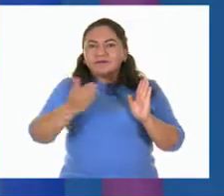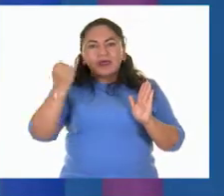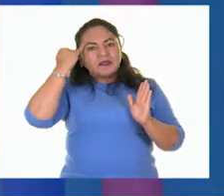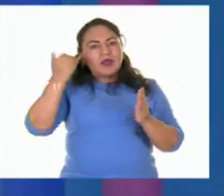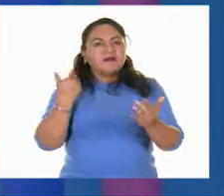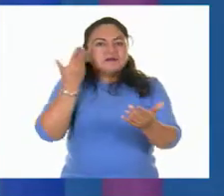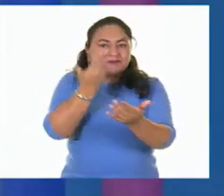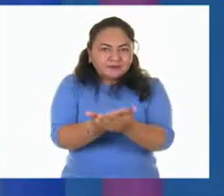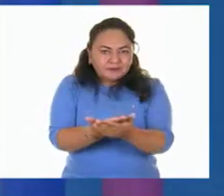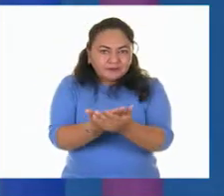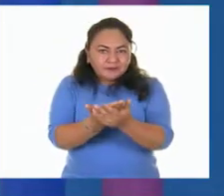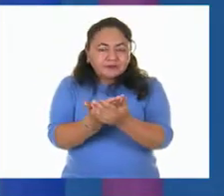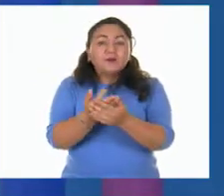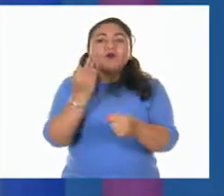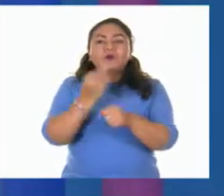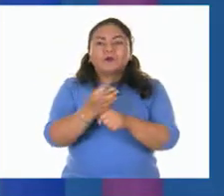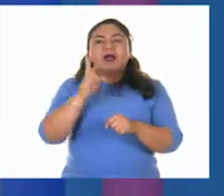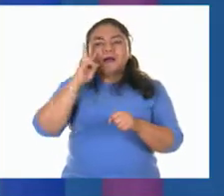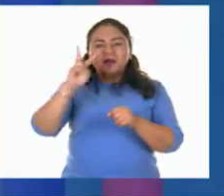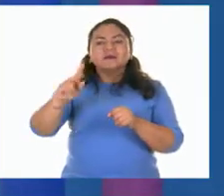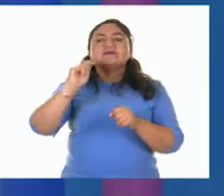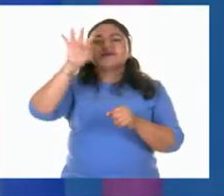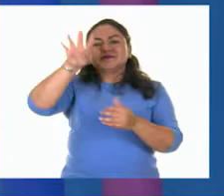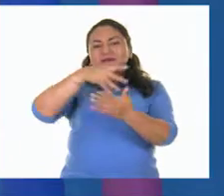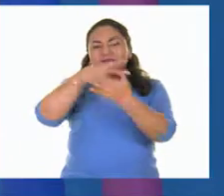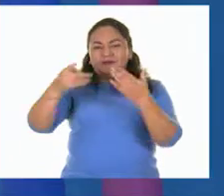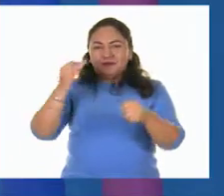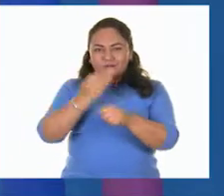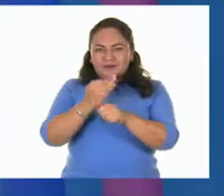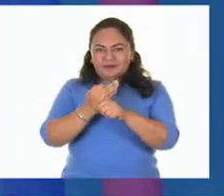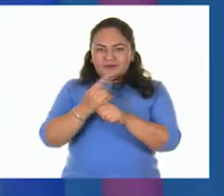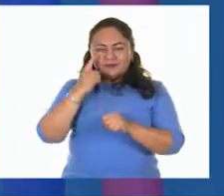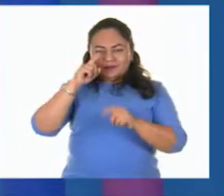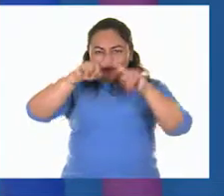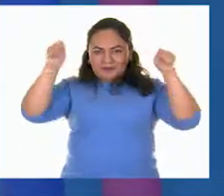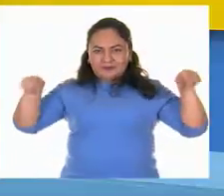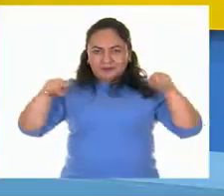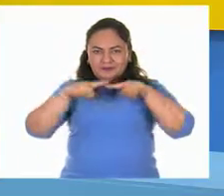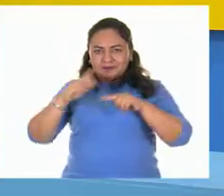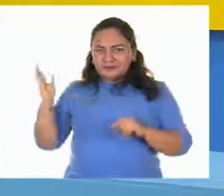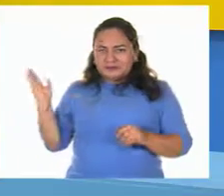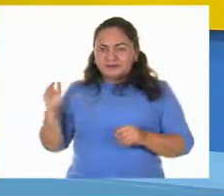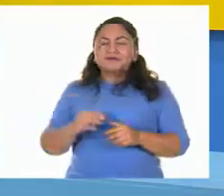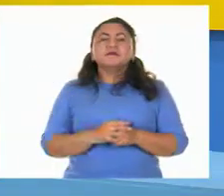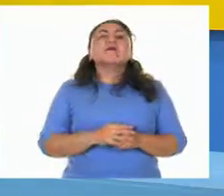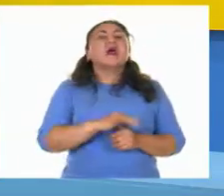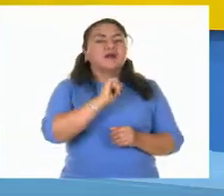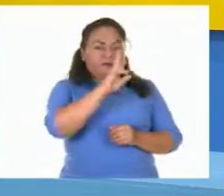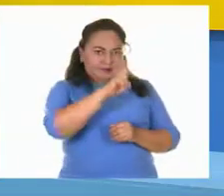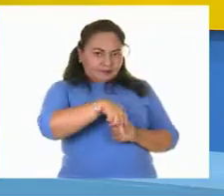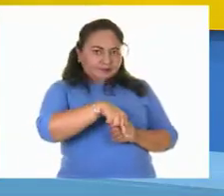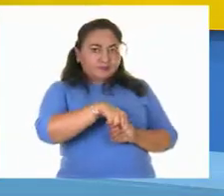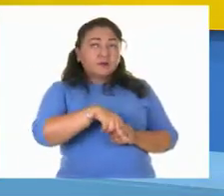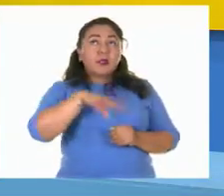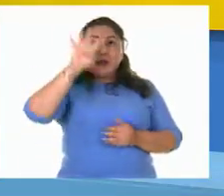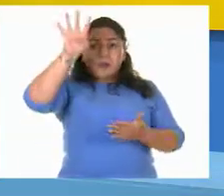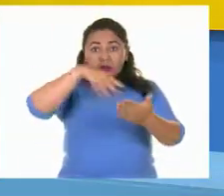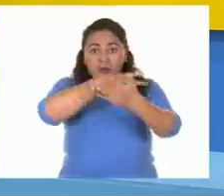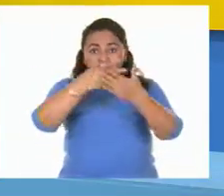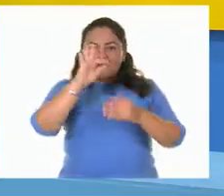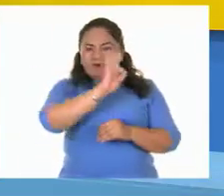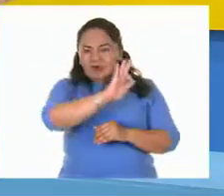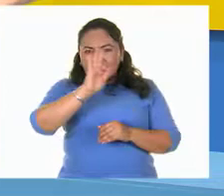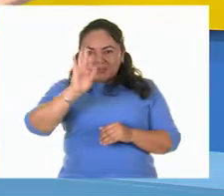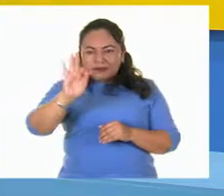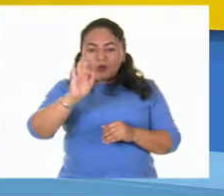Así que la podemos ver en el cuándo del cuadro que tenemos ya colocado en el pizarrón. Es correcto, aunque en nuestro cuadro solo dice las fechas